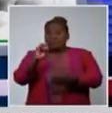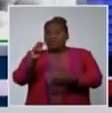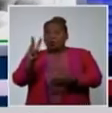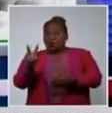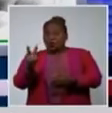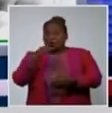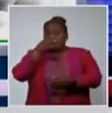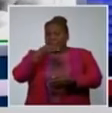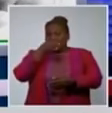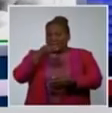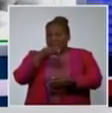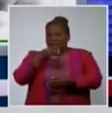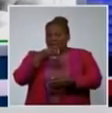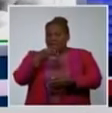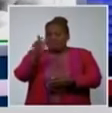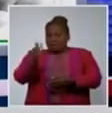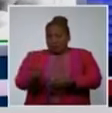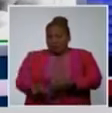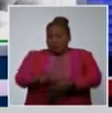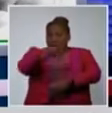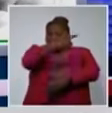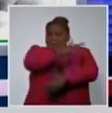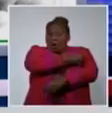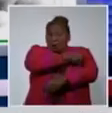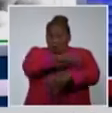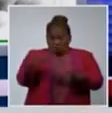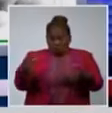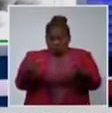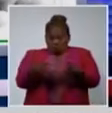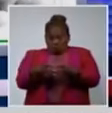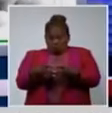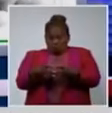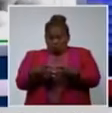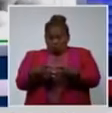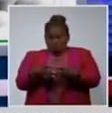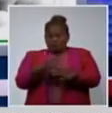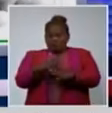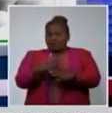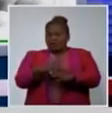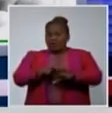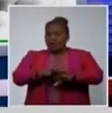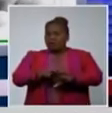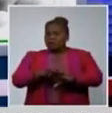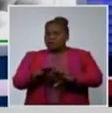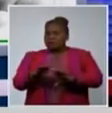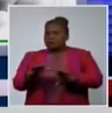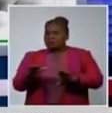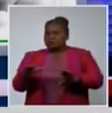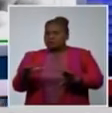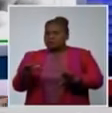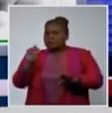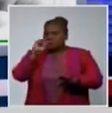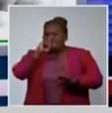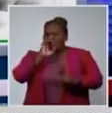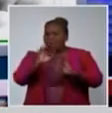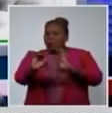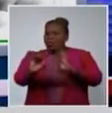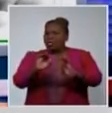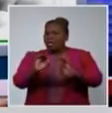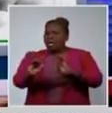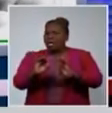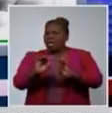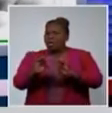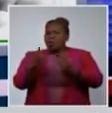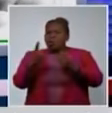los que nos proponemos significa esto que se termina todo el cuidado no es necesario en la